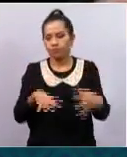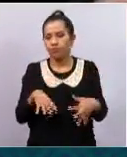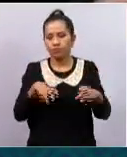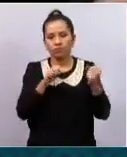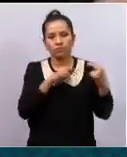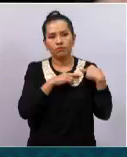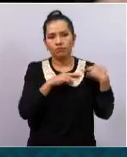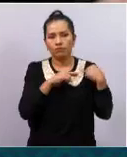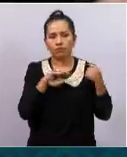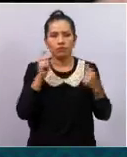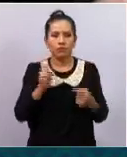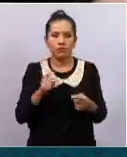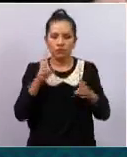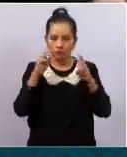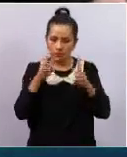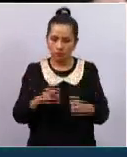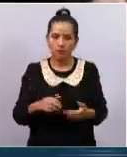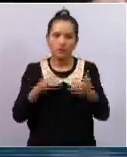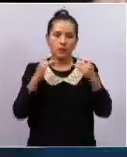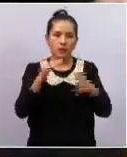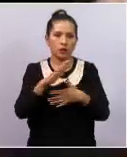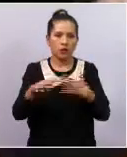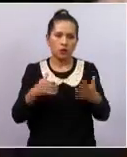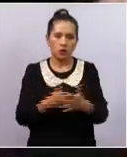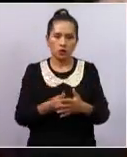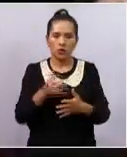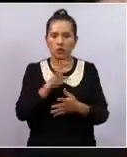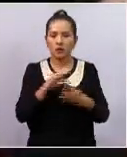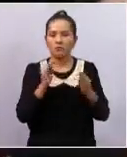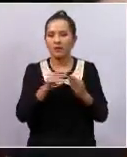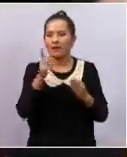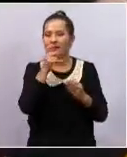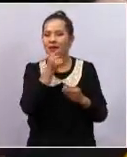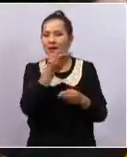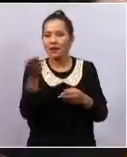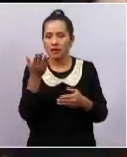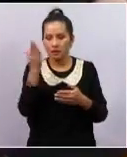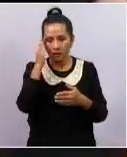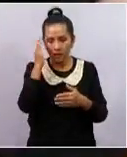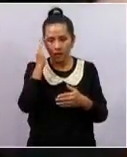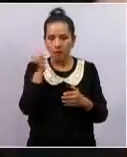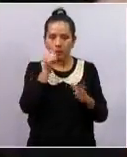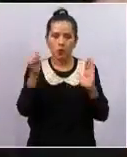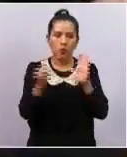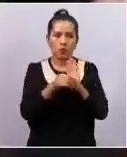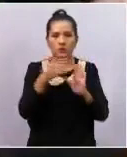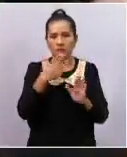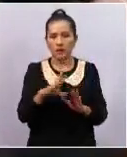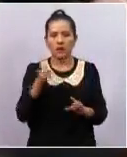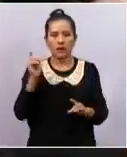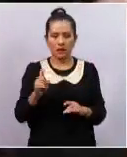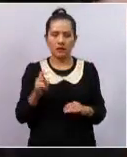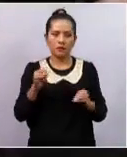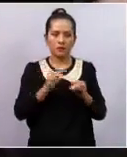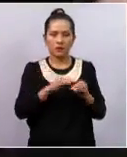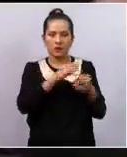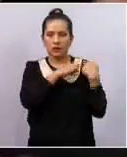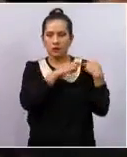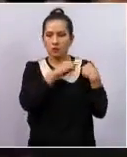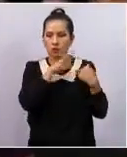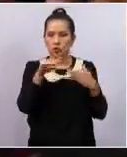la investigación de estos hechos y en caso de no hacerlo puede ser catalogado como responsable a